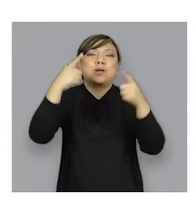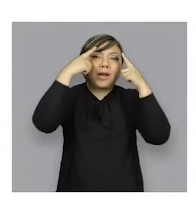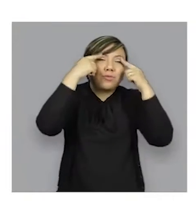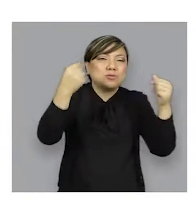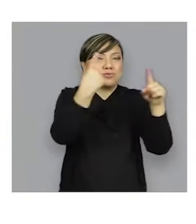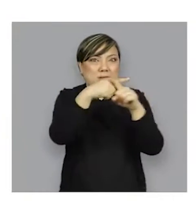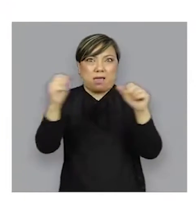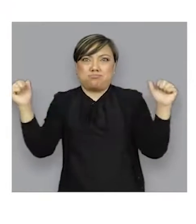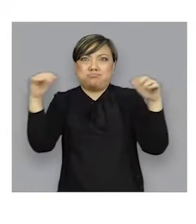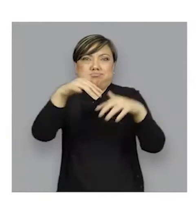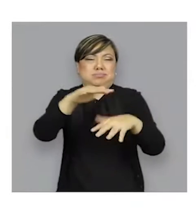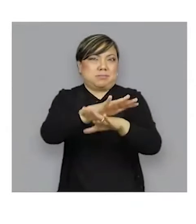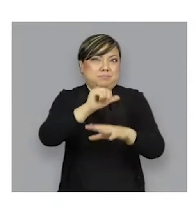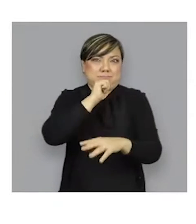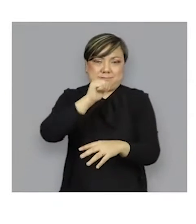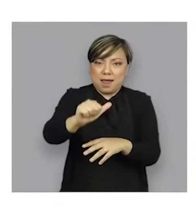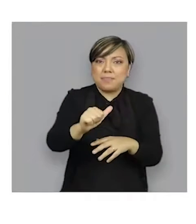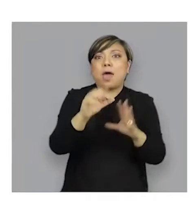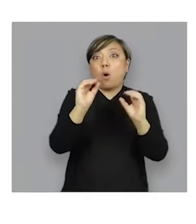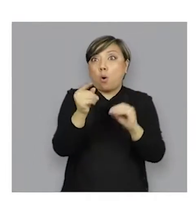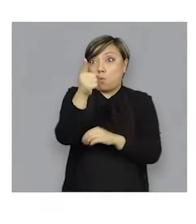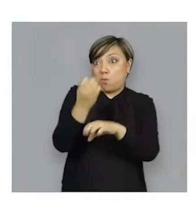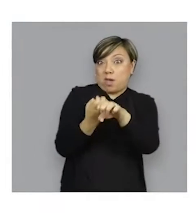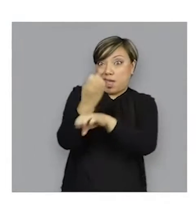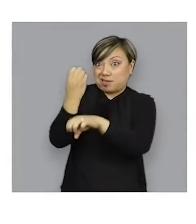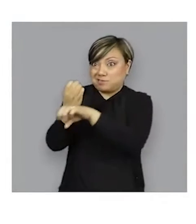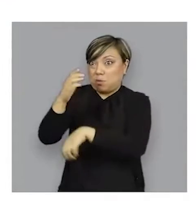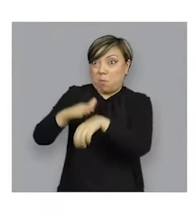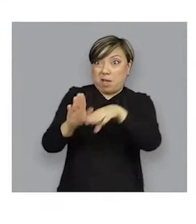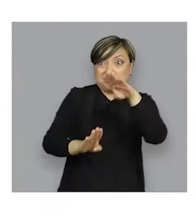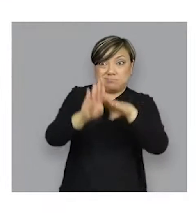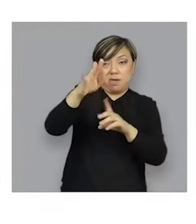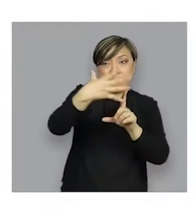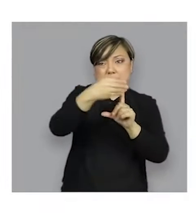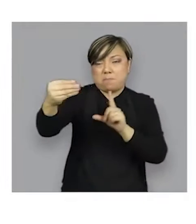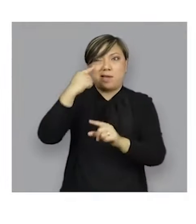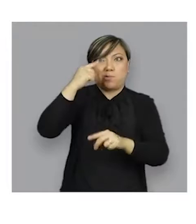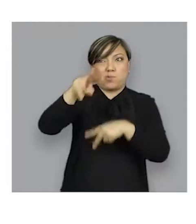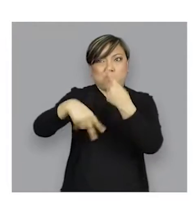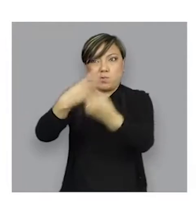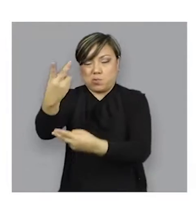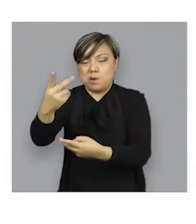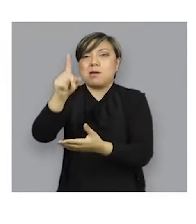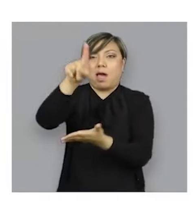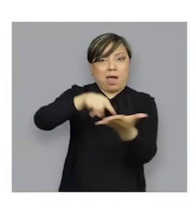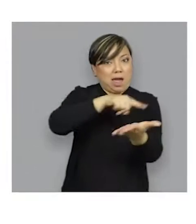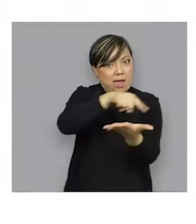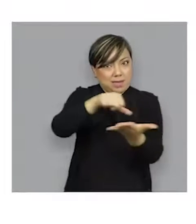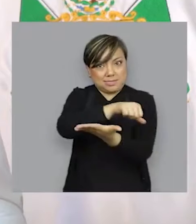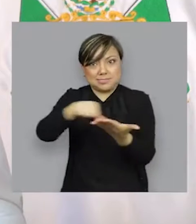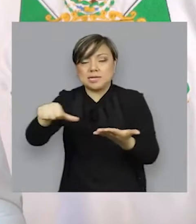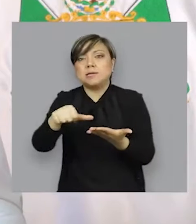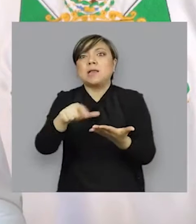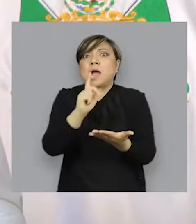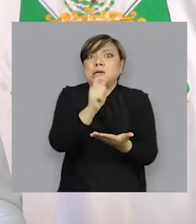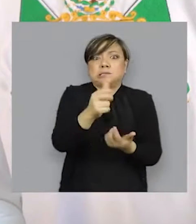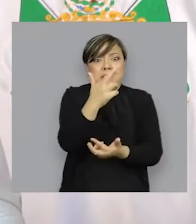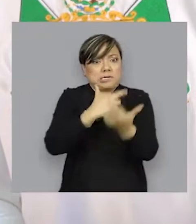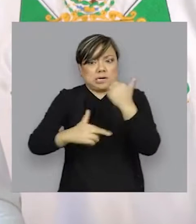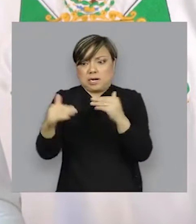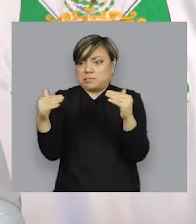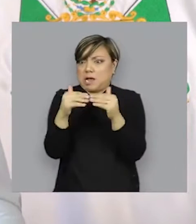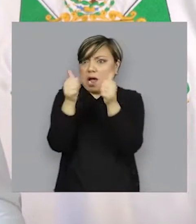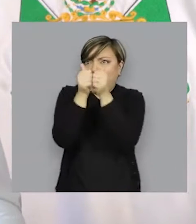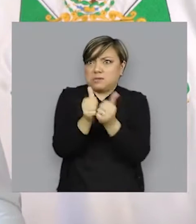graduaciones o salidas vacacionales a destinos muy concurridos o a estados con un alto crecimiento de la enfermedad. Como verás,